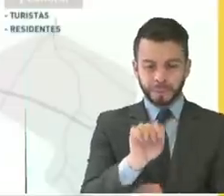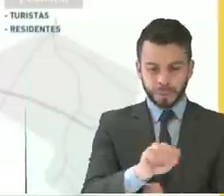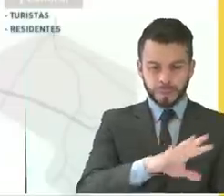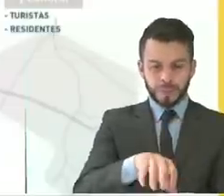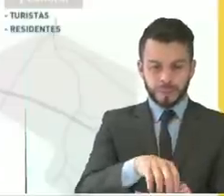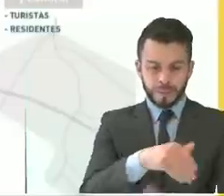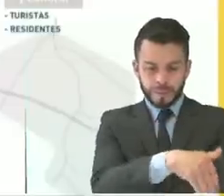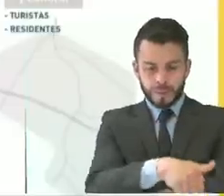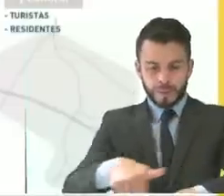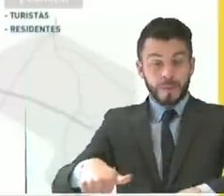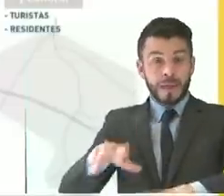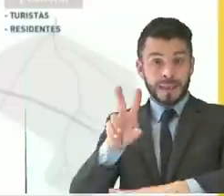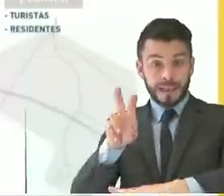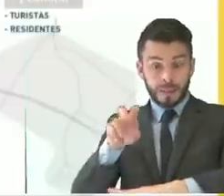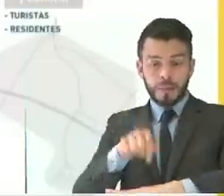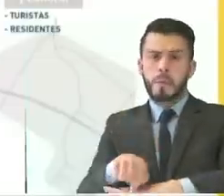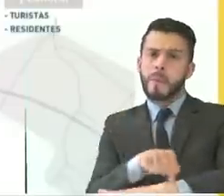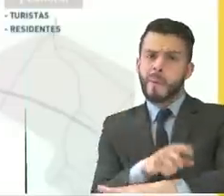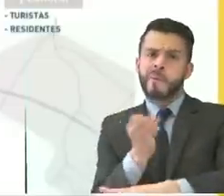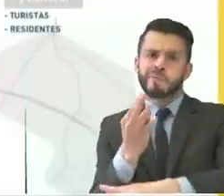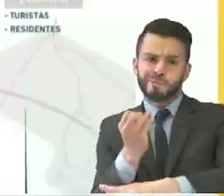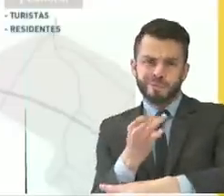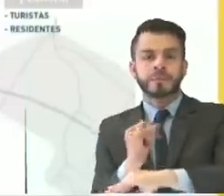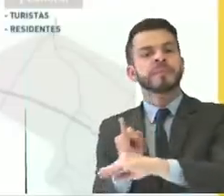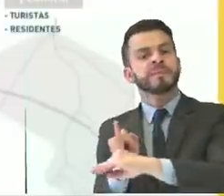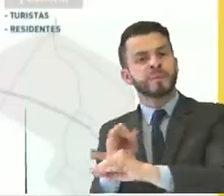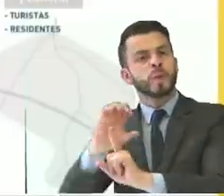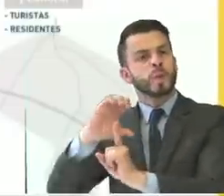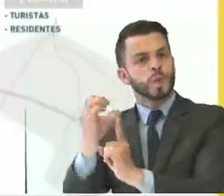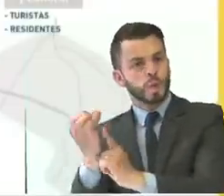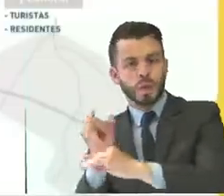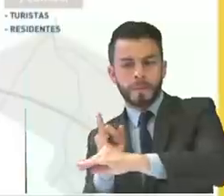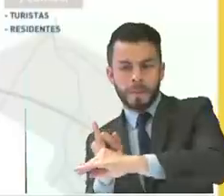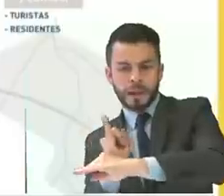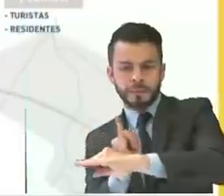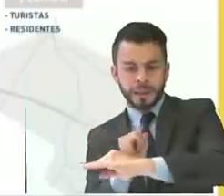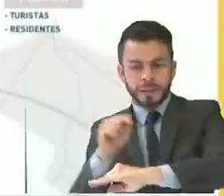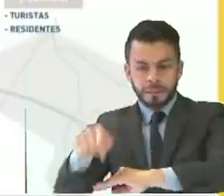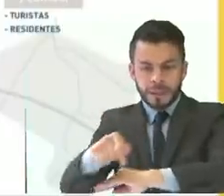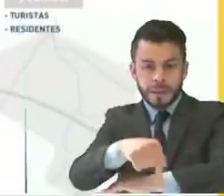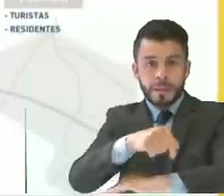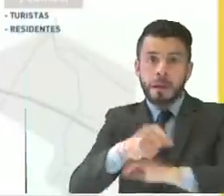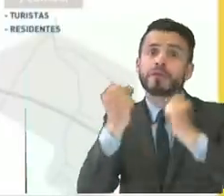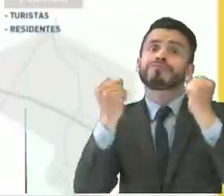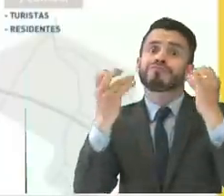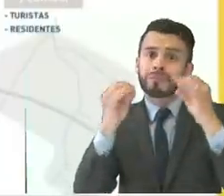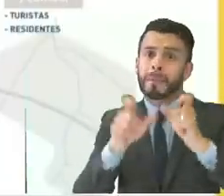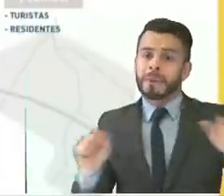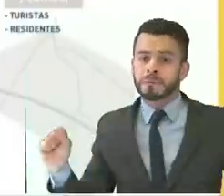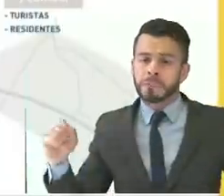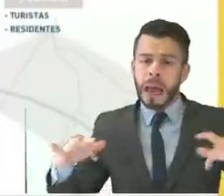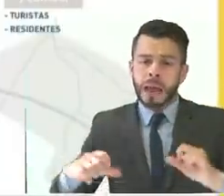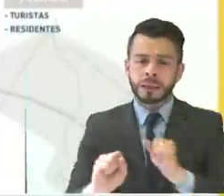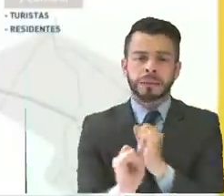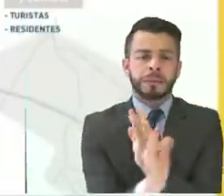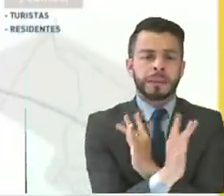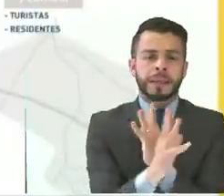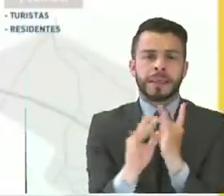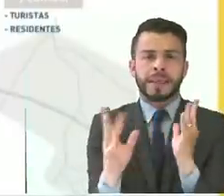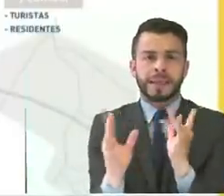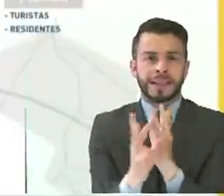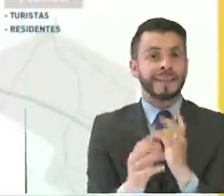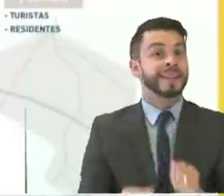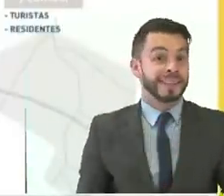es un área con muchos institutos culturales donde se ve mucho movimiento peatonal. Esta área es